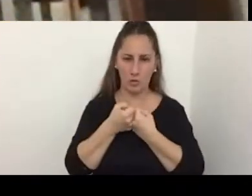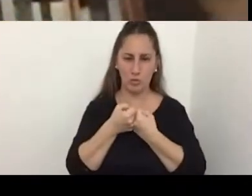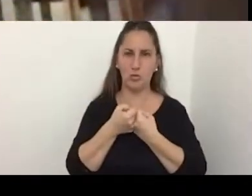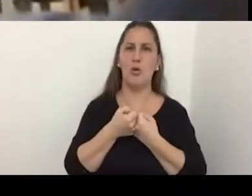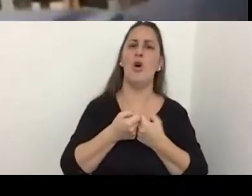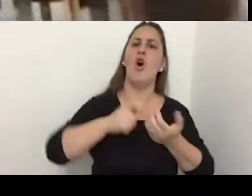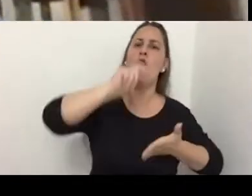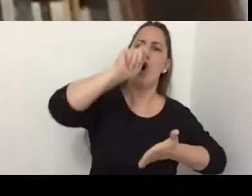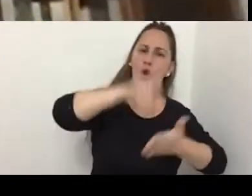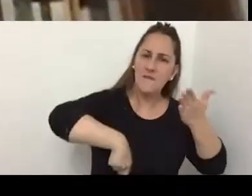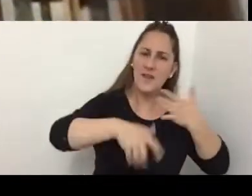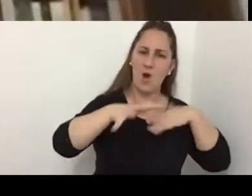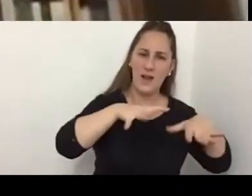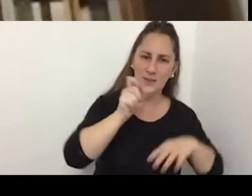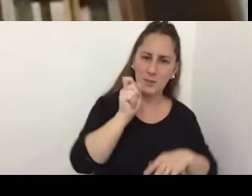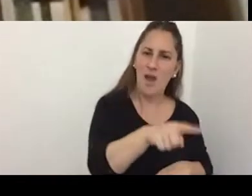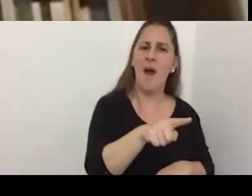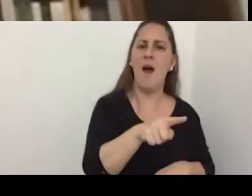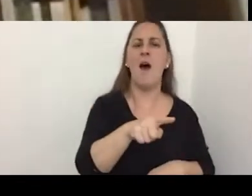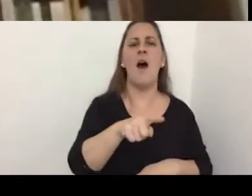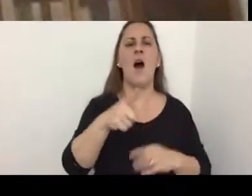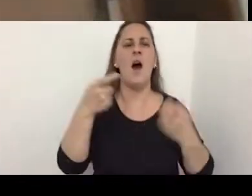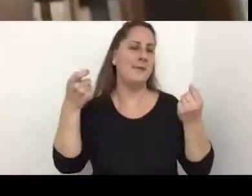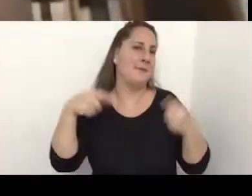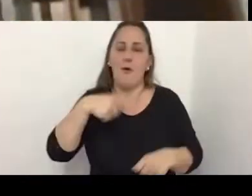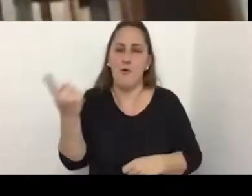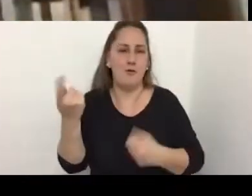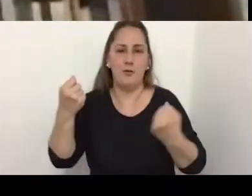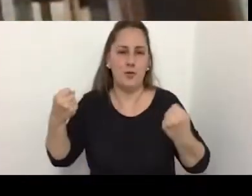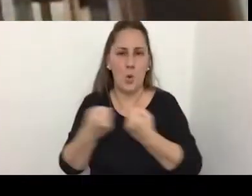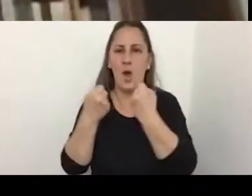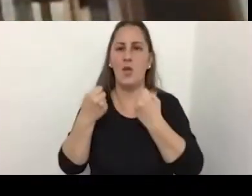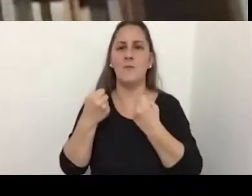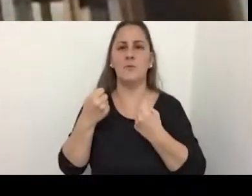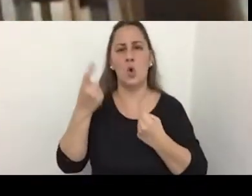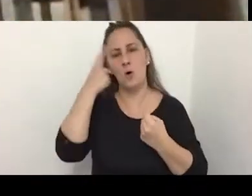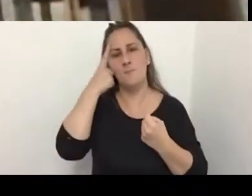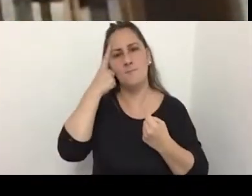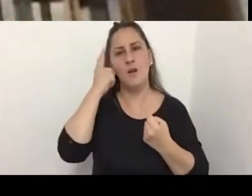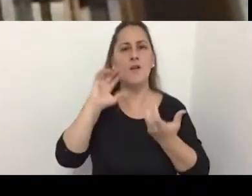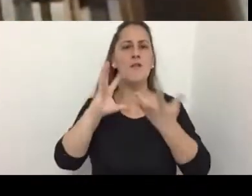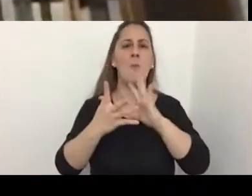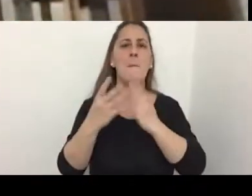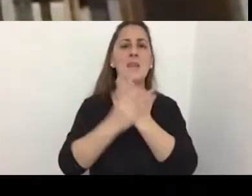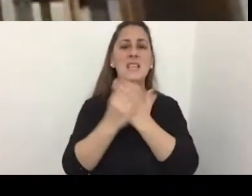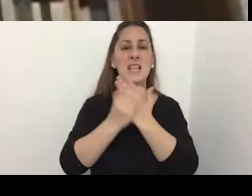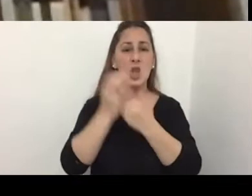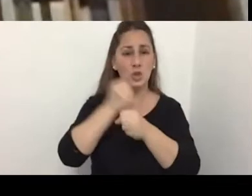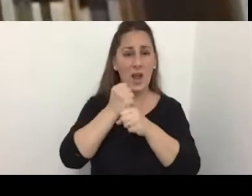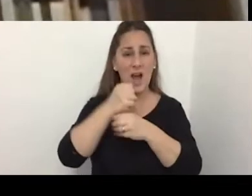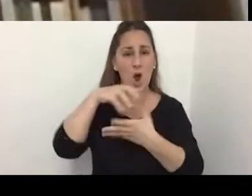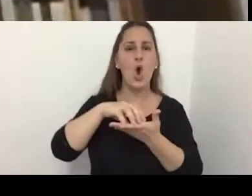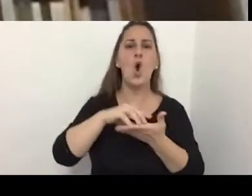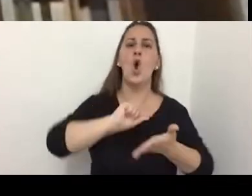de actividad, otros acuerdos. Yo tengo una discusión, como se habla en el Ministerio de Trabajo, entre convenio y acuerdo, porque